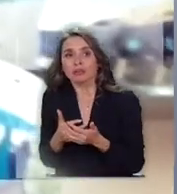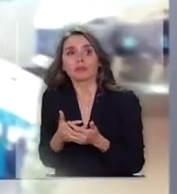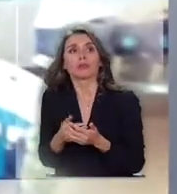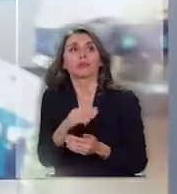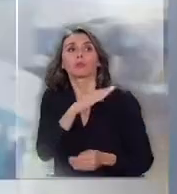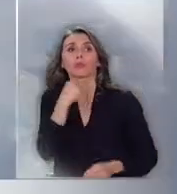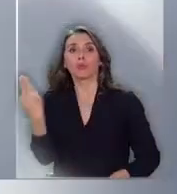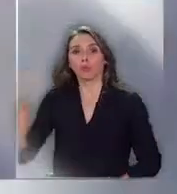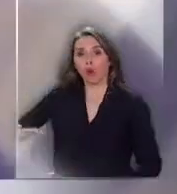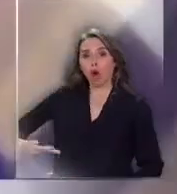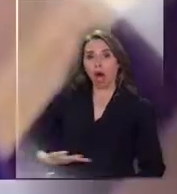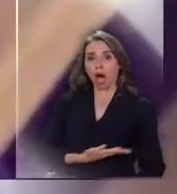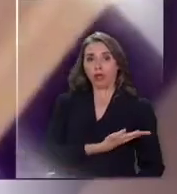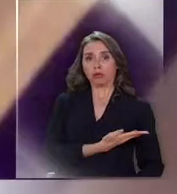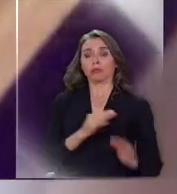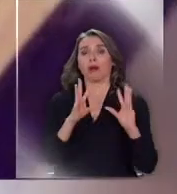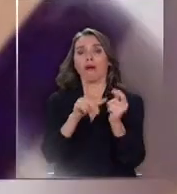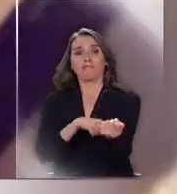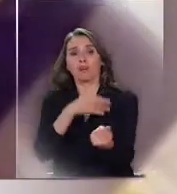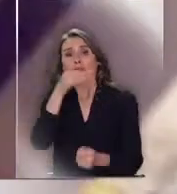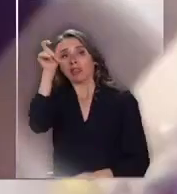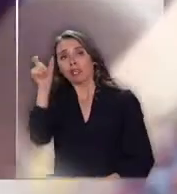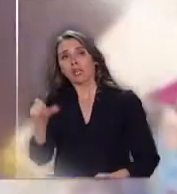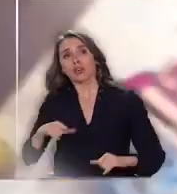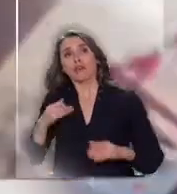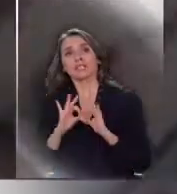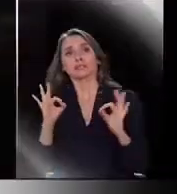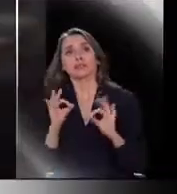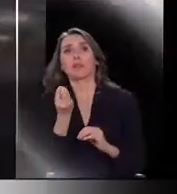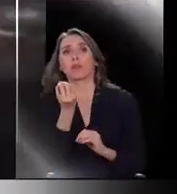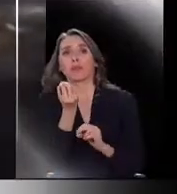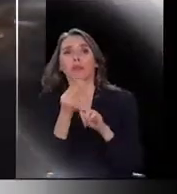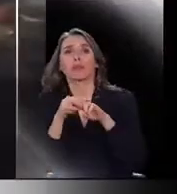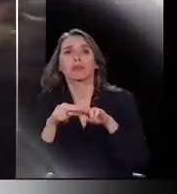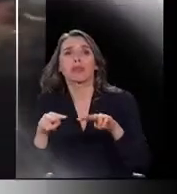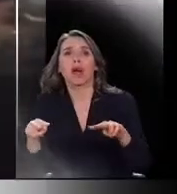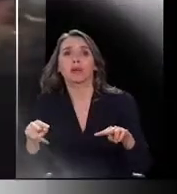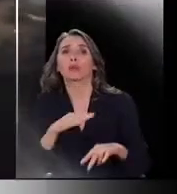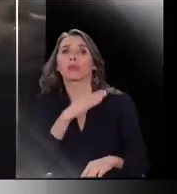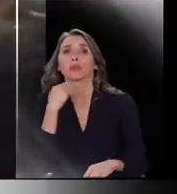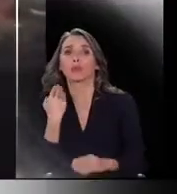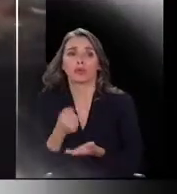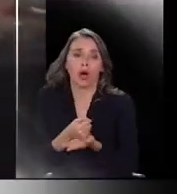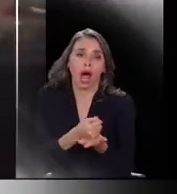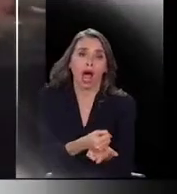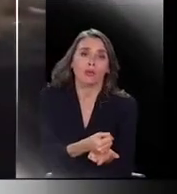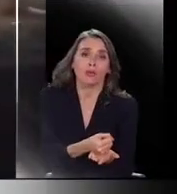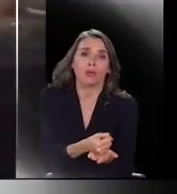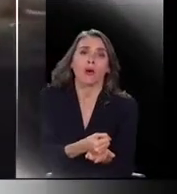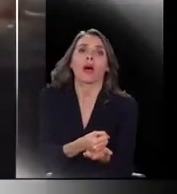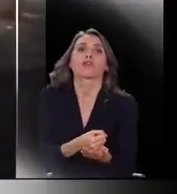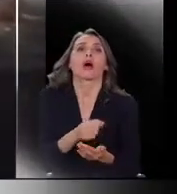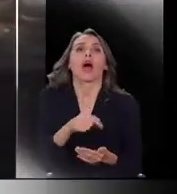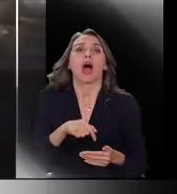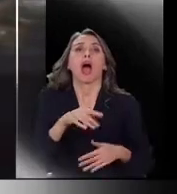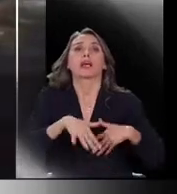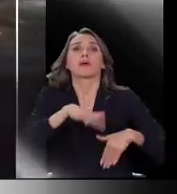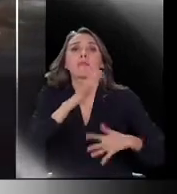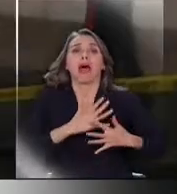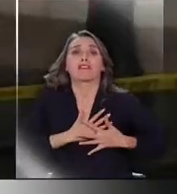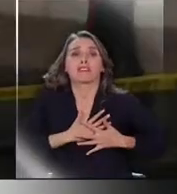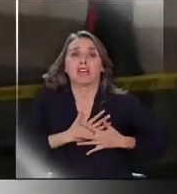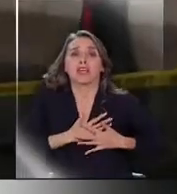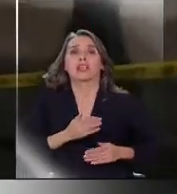atropellada. Para su familia, un joven especial, bueno, tranquilo, que murió ayudando a los que más quería. Fue apuñalado